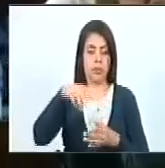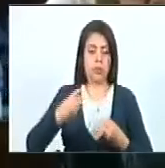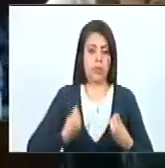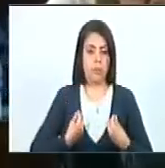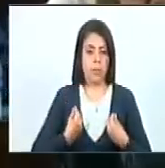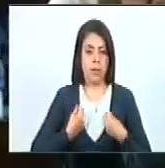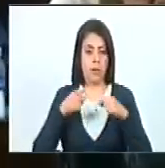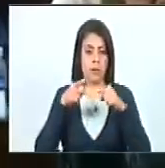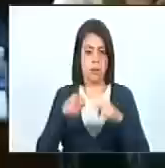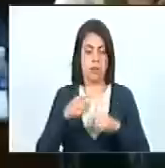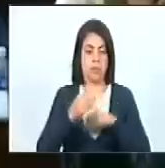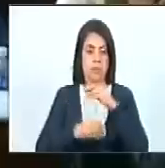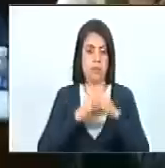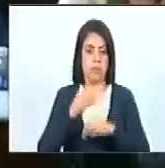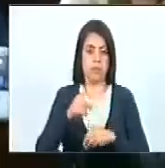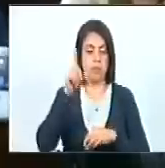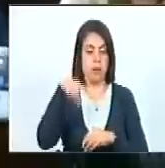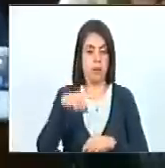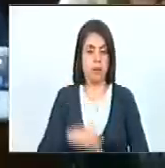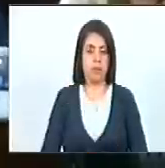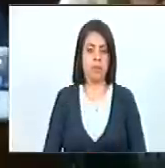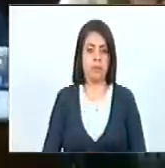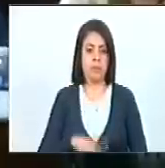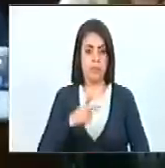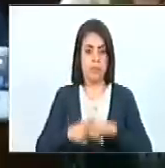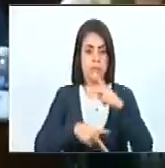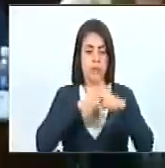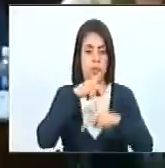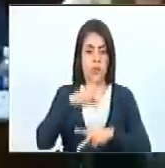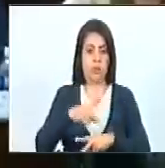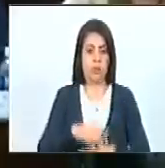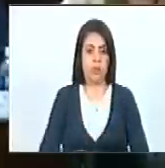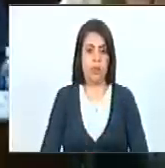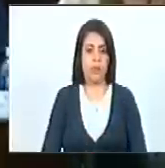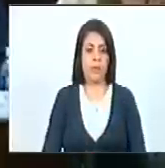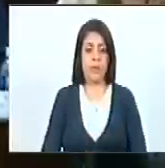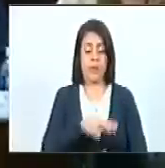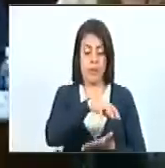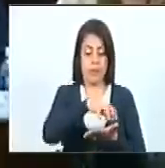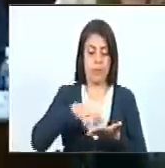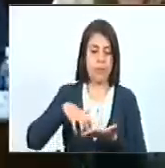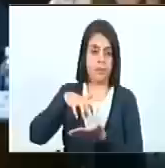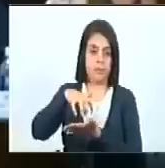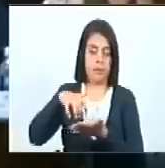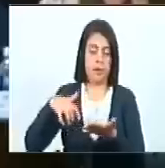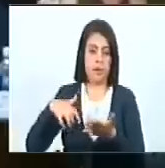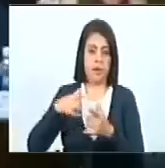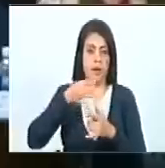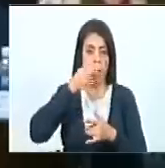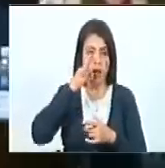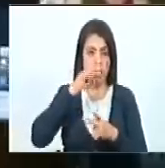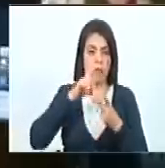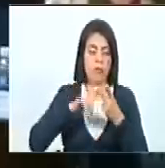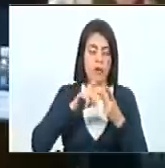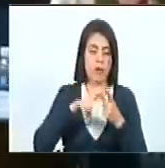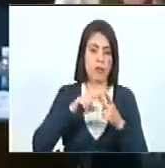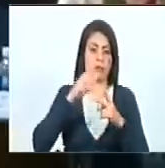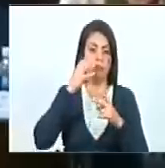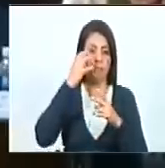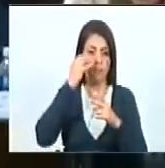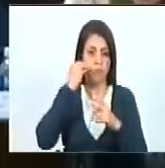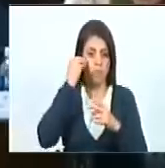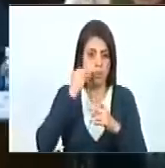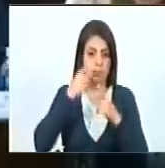habitantes y es allí donde también producimos, pues, en la parte agrícola, la parte cafetalera, las hortalizas, y